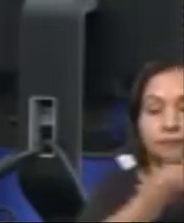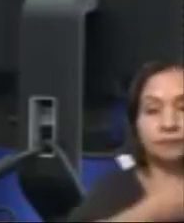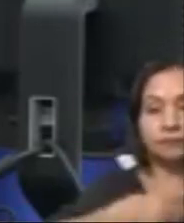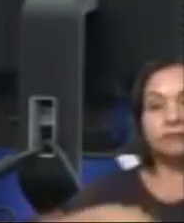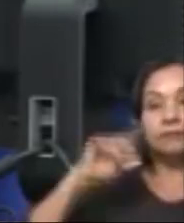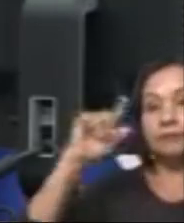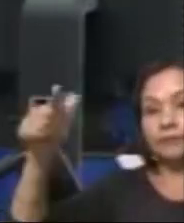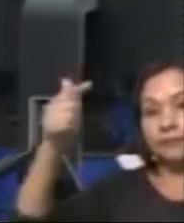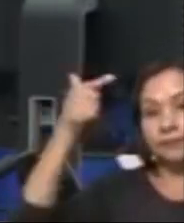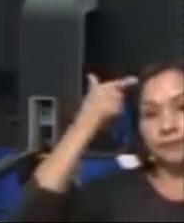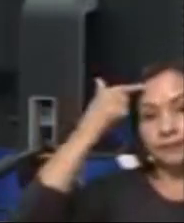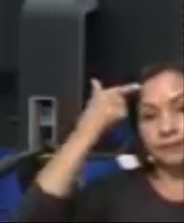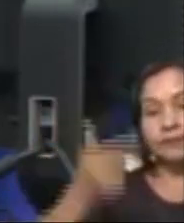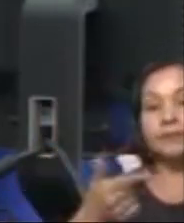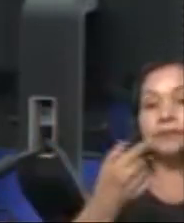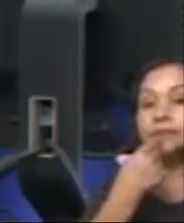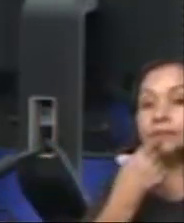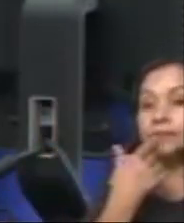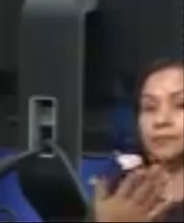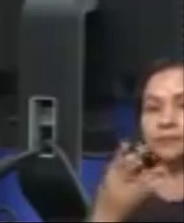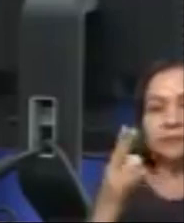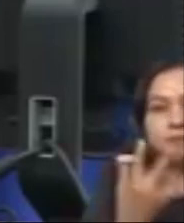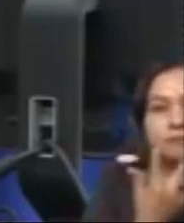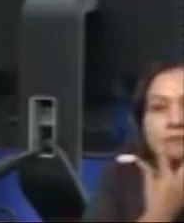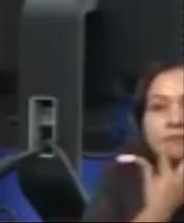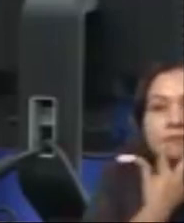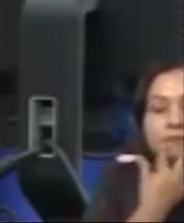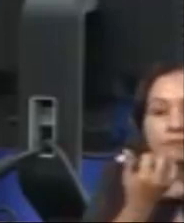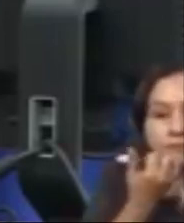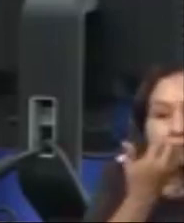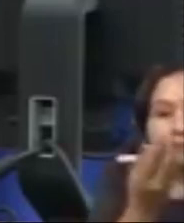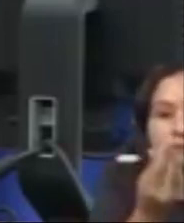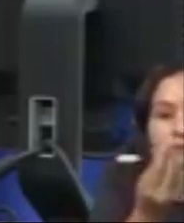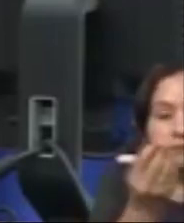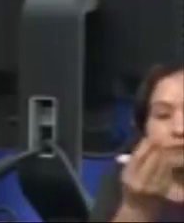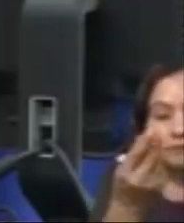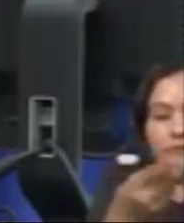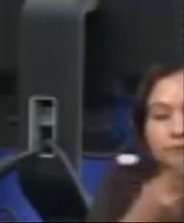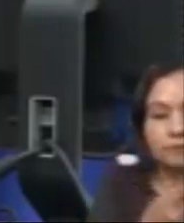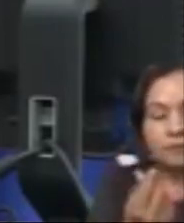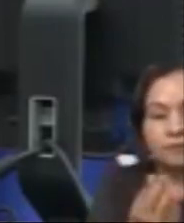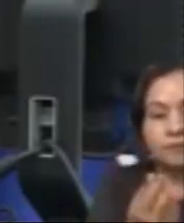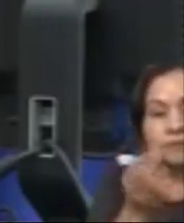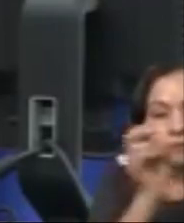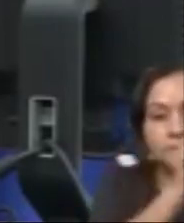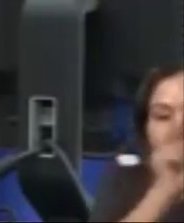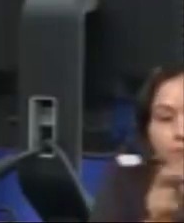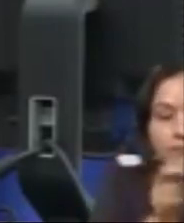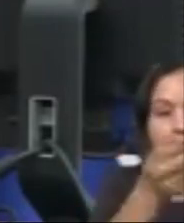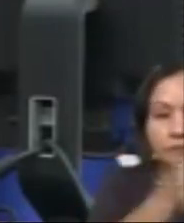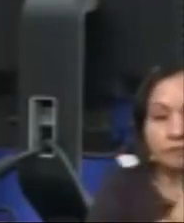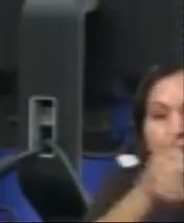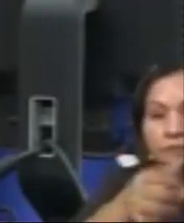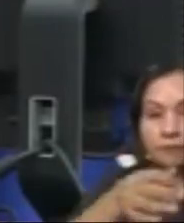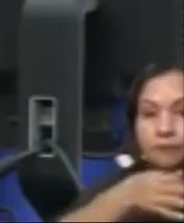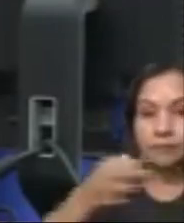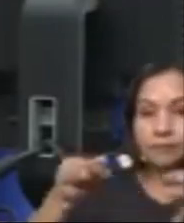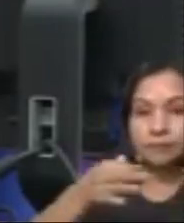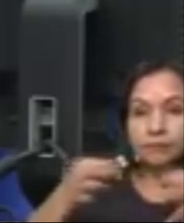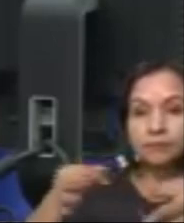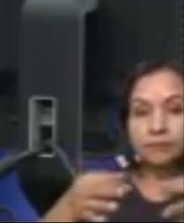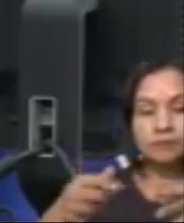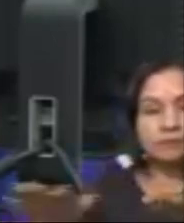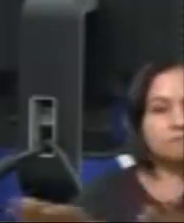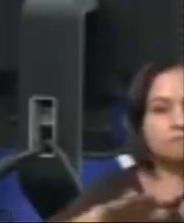de Gobernación, debido a que al no reportar sus informes financieros conforme los periodos fiscales y con los desgloses detallados,